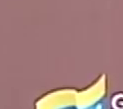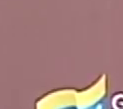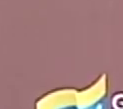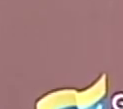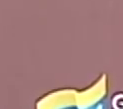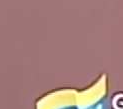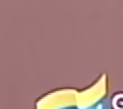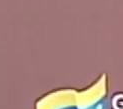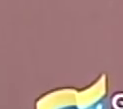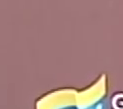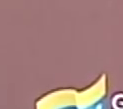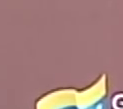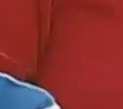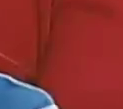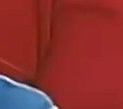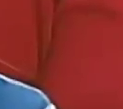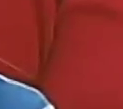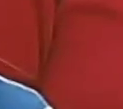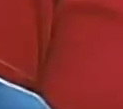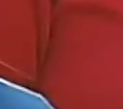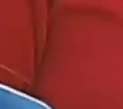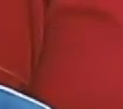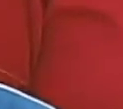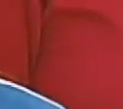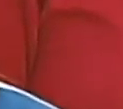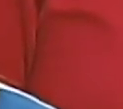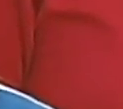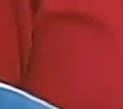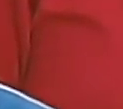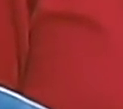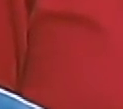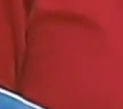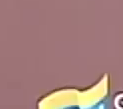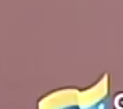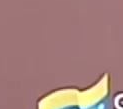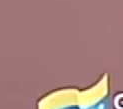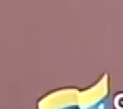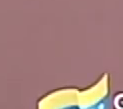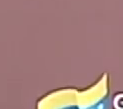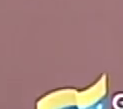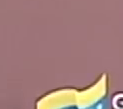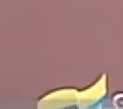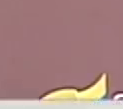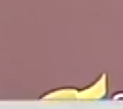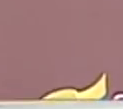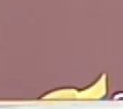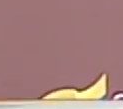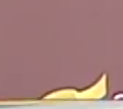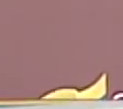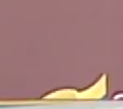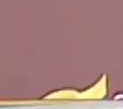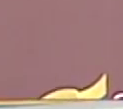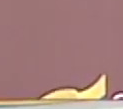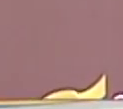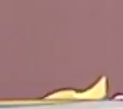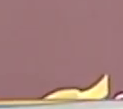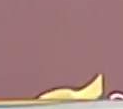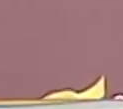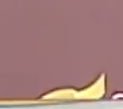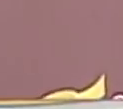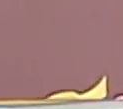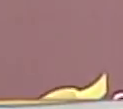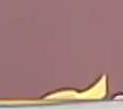por sus palabras. Presidenta, joven presidenta del Sindicato Único de Trabajadoras